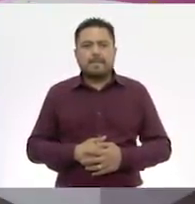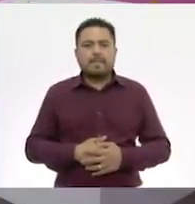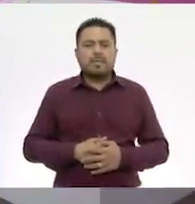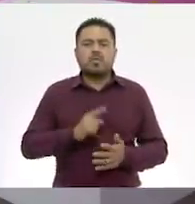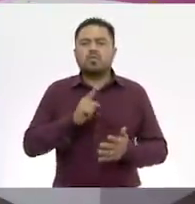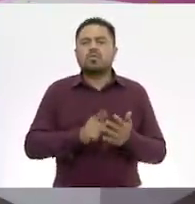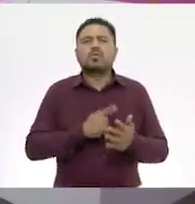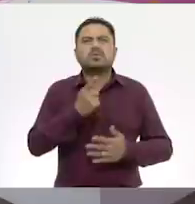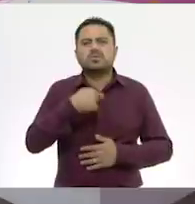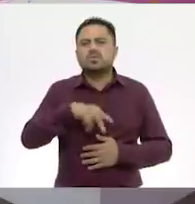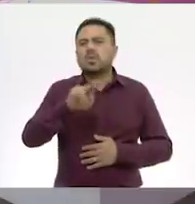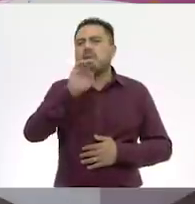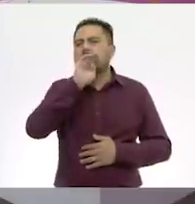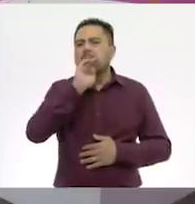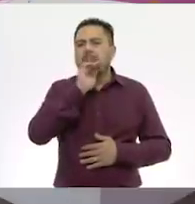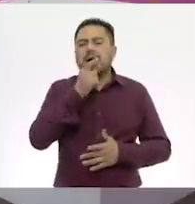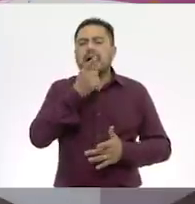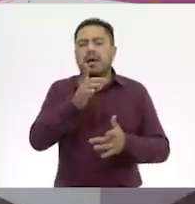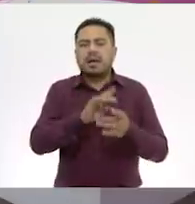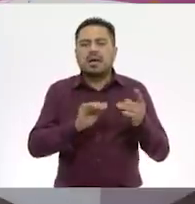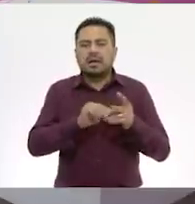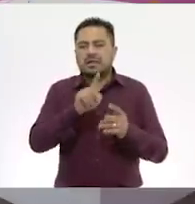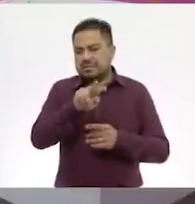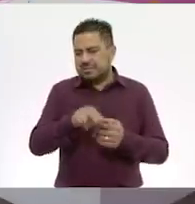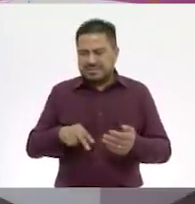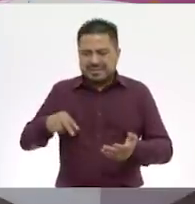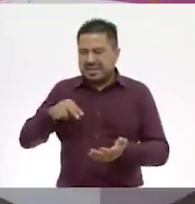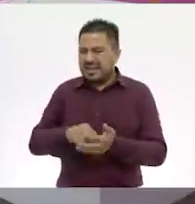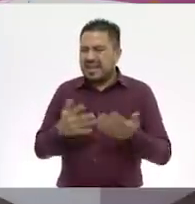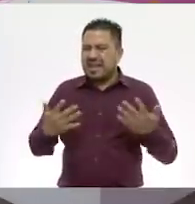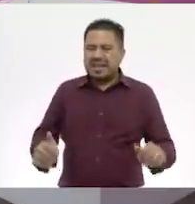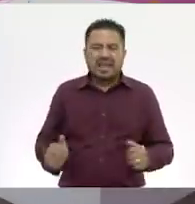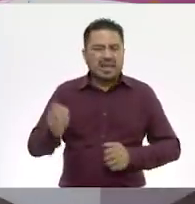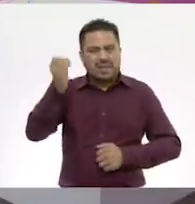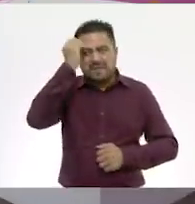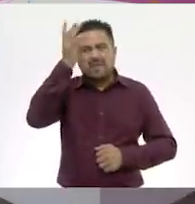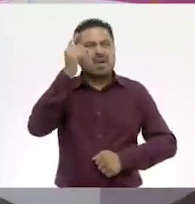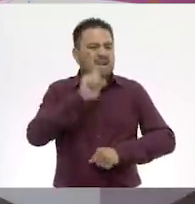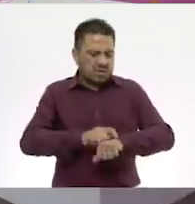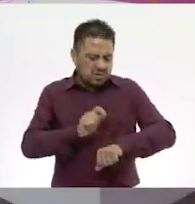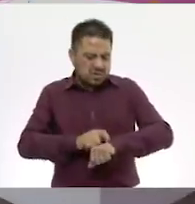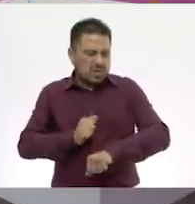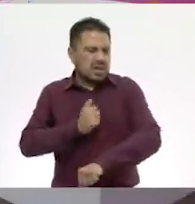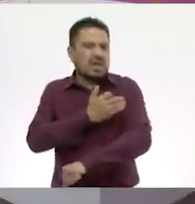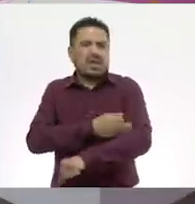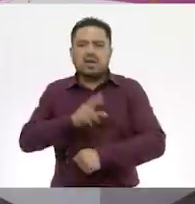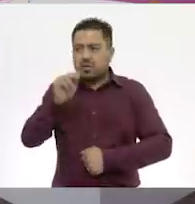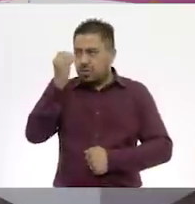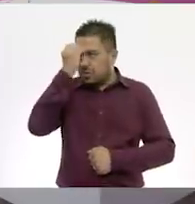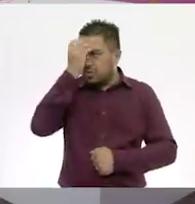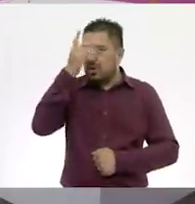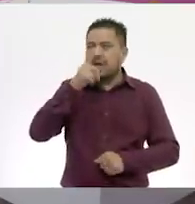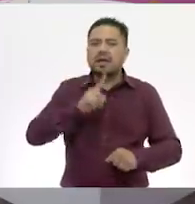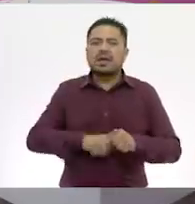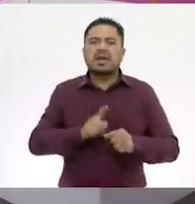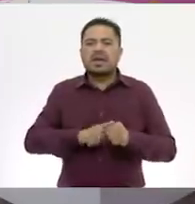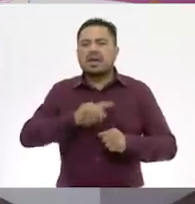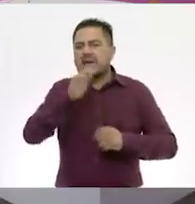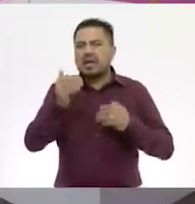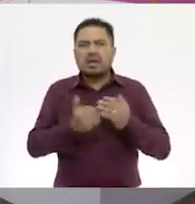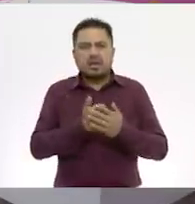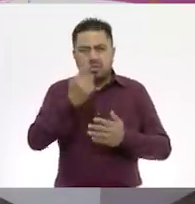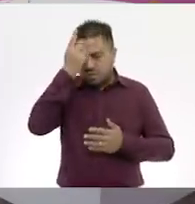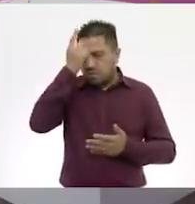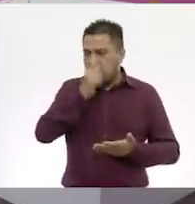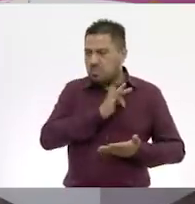¿Alguna vez tu mamá te ha dicho, levántate ya flojo que ya es muy tarde, no se te olvide que a quien madruga Dios le